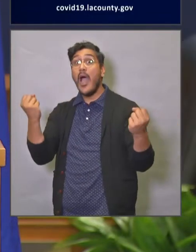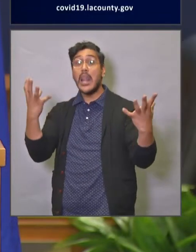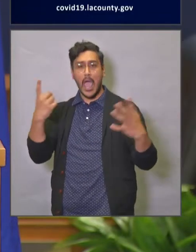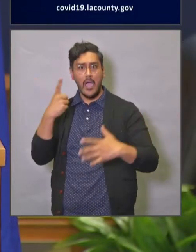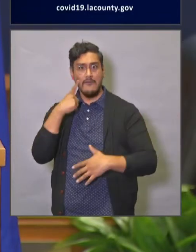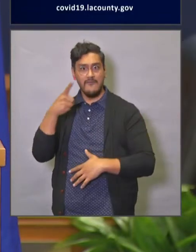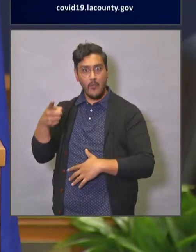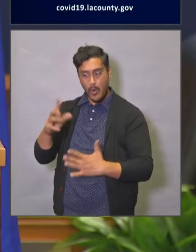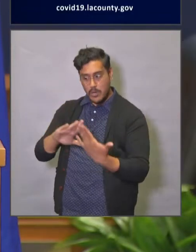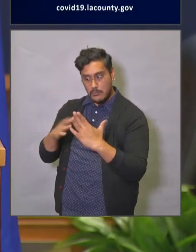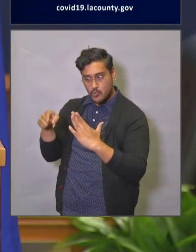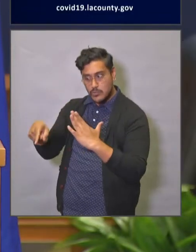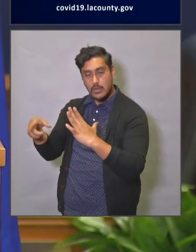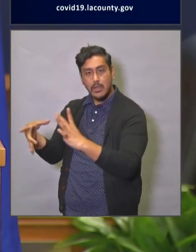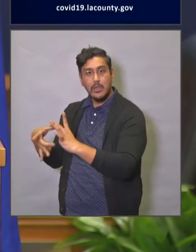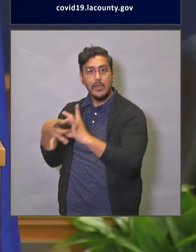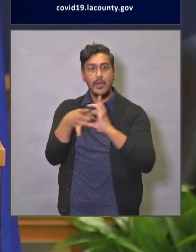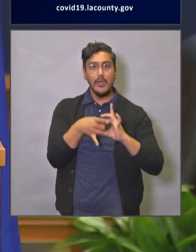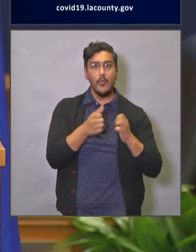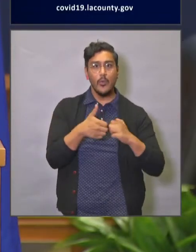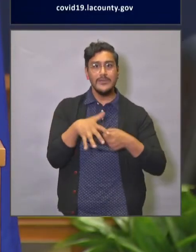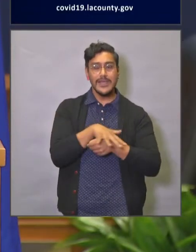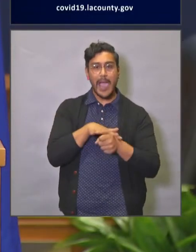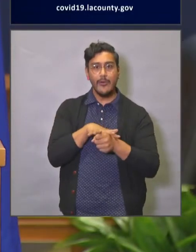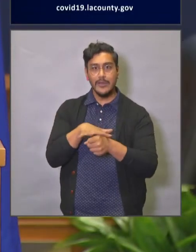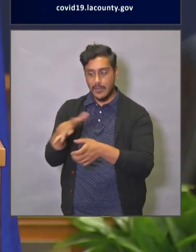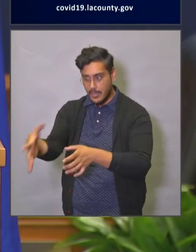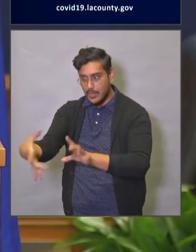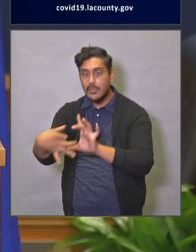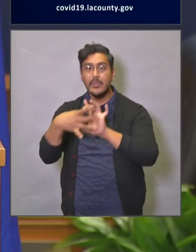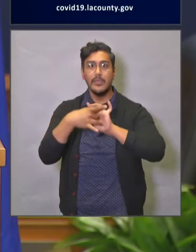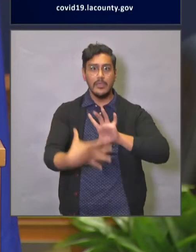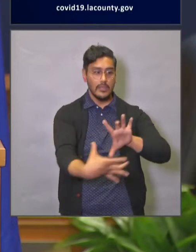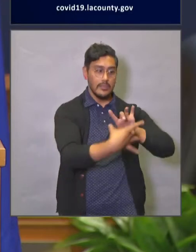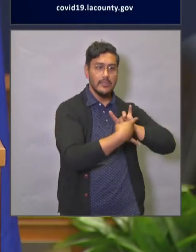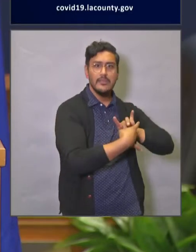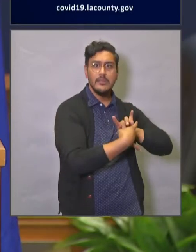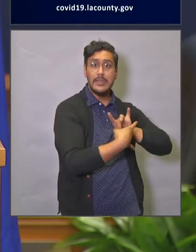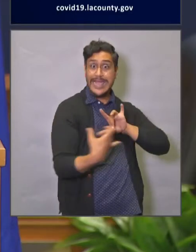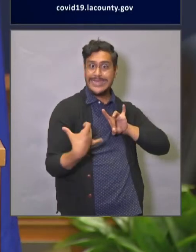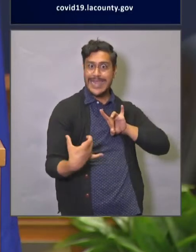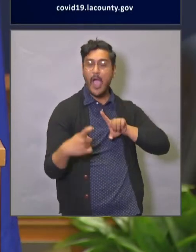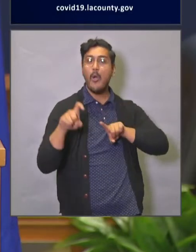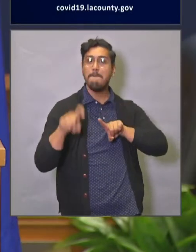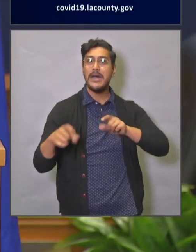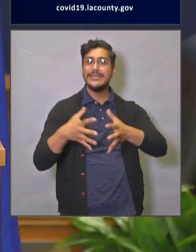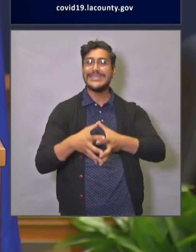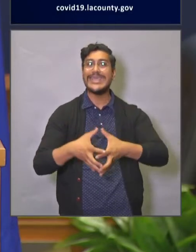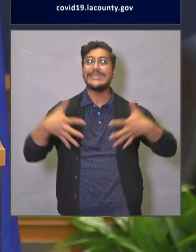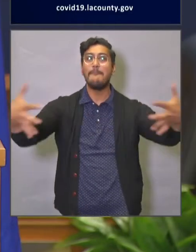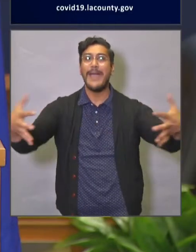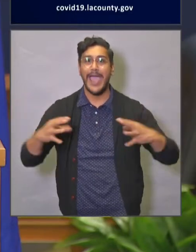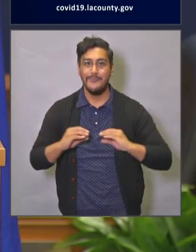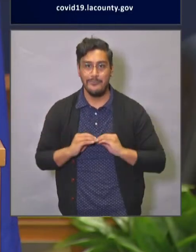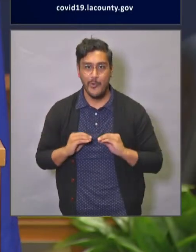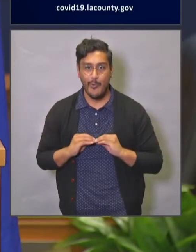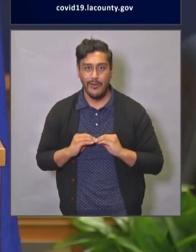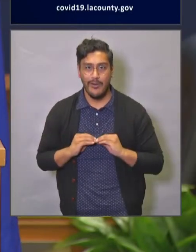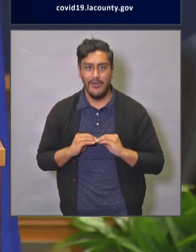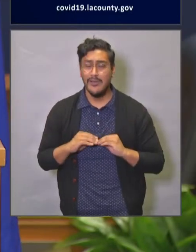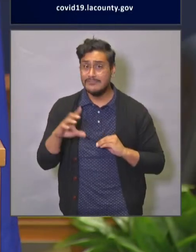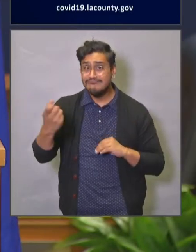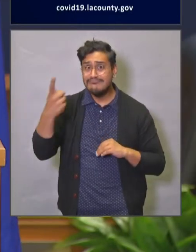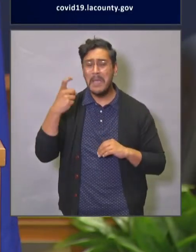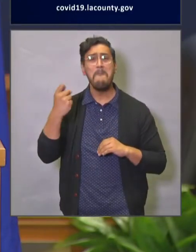con servicios del condado. Y tenemos que expandir este programa ahora. Años de desconfianza y